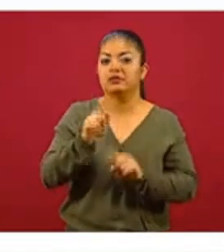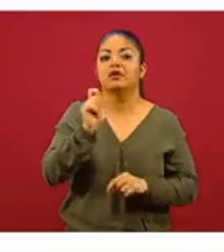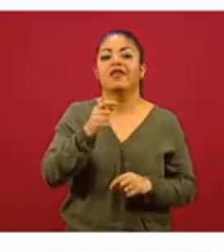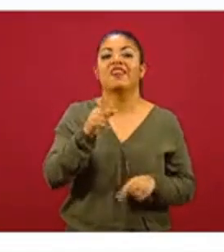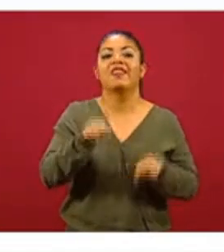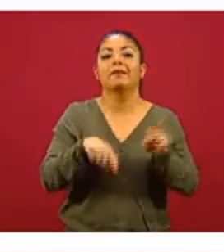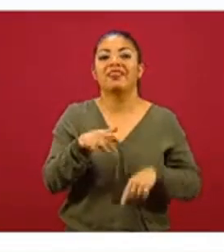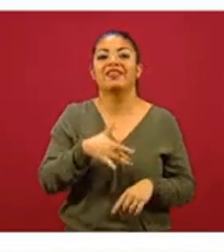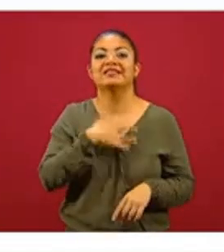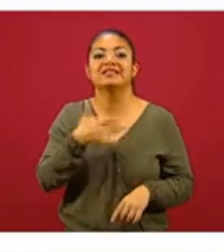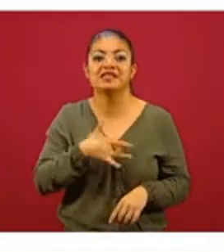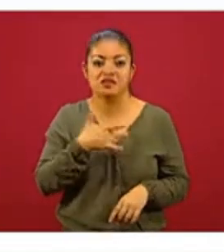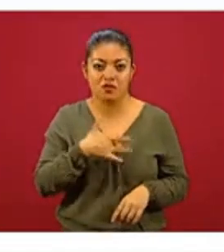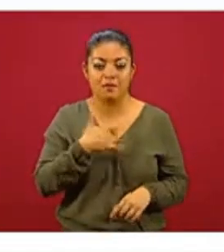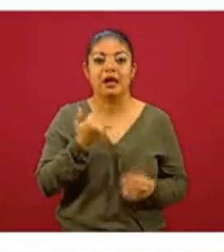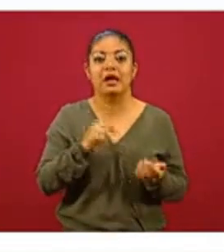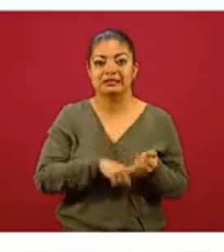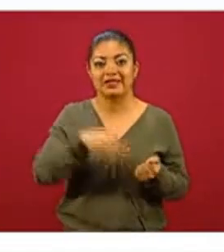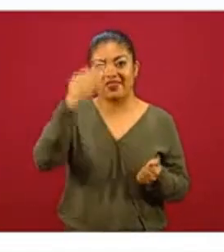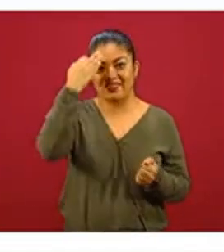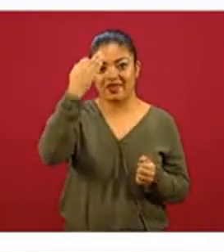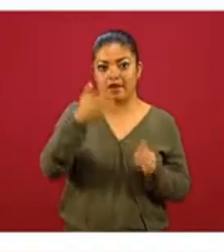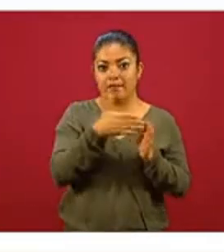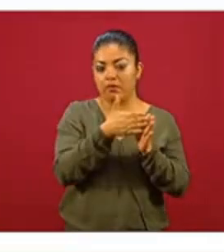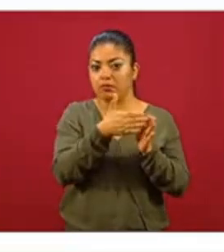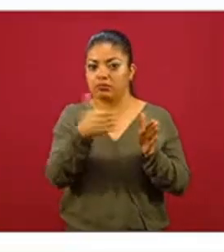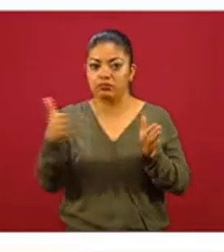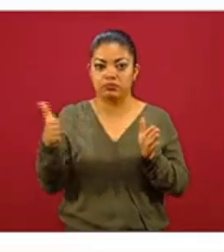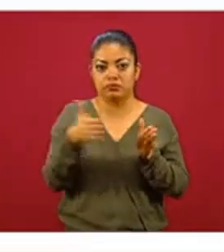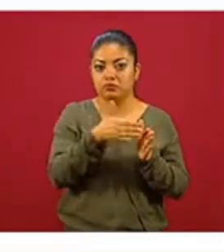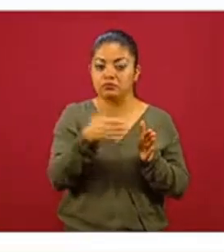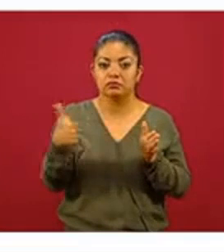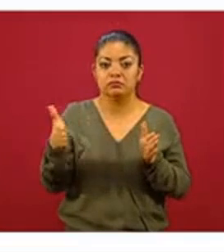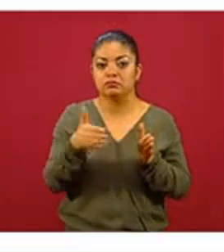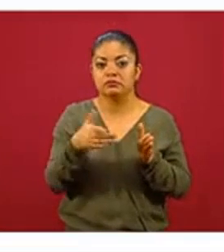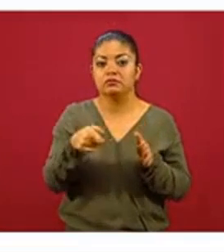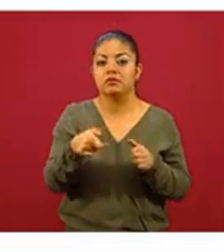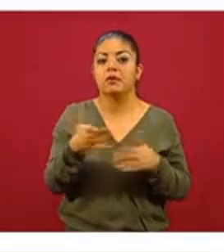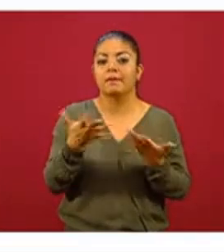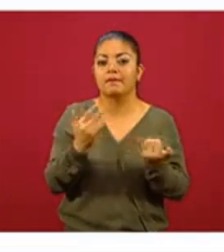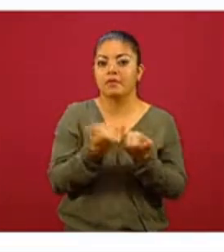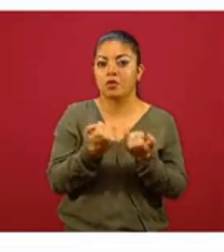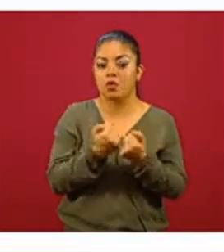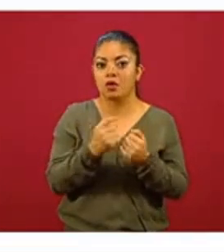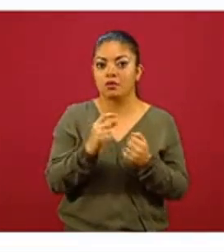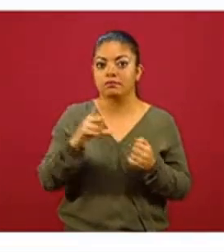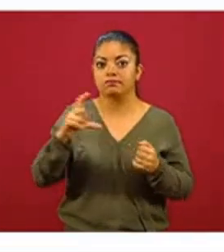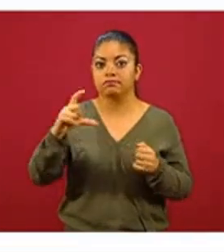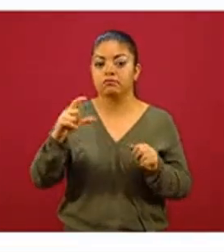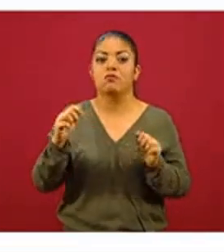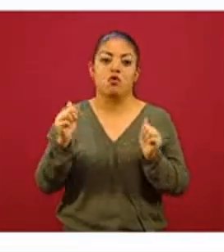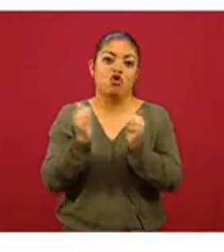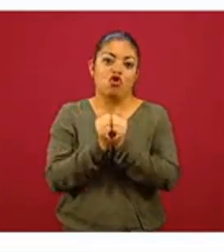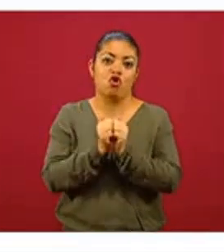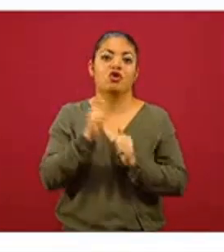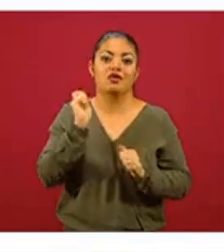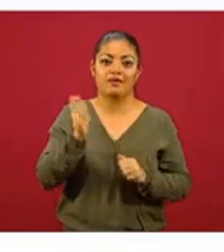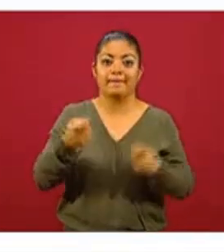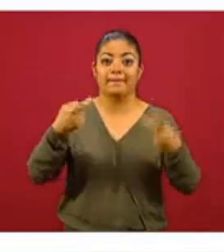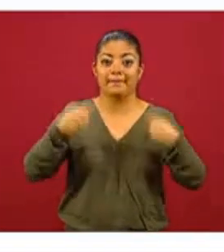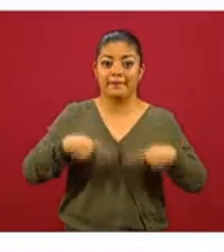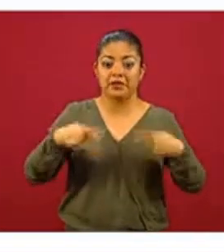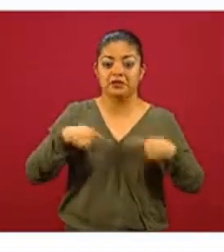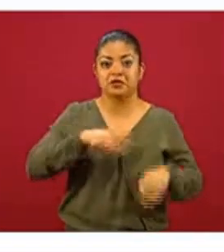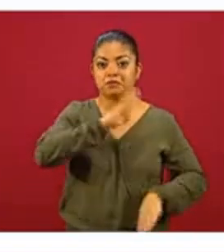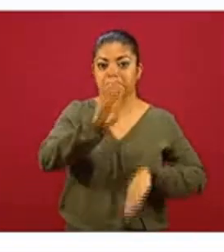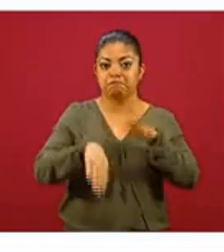la distribución en el tiempo es en paralelo con lo que va ocurriendo también obviamente con las personas que